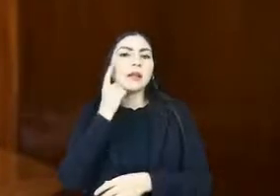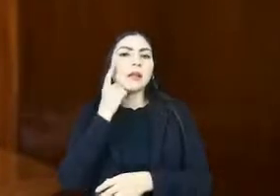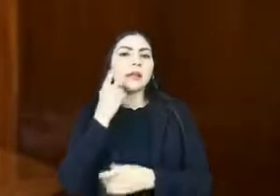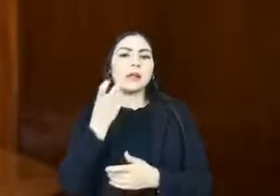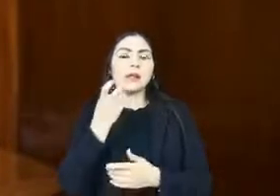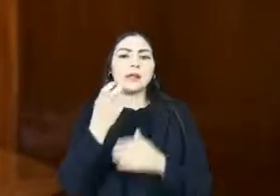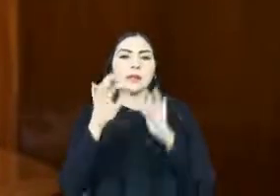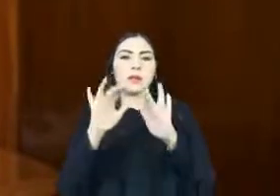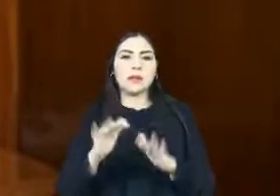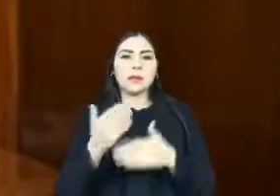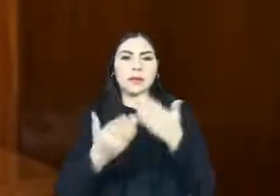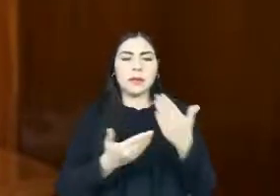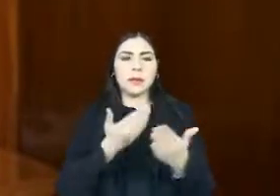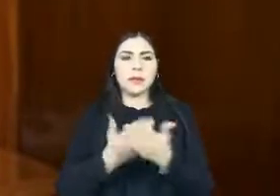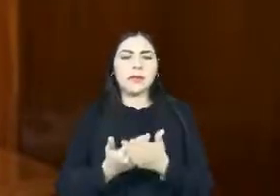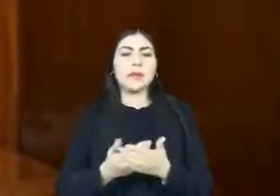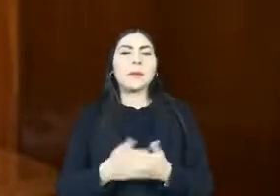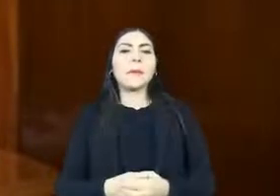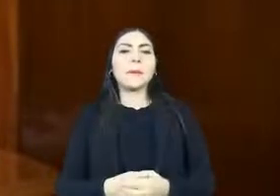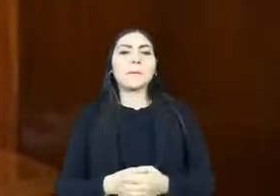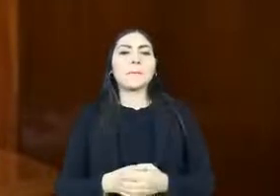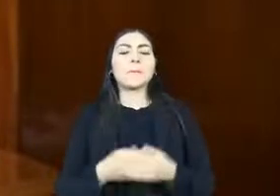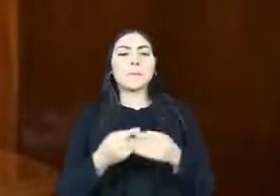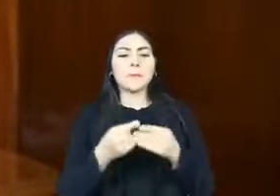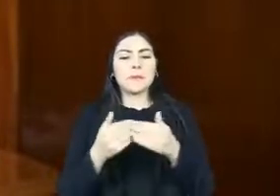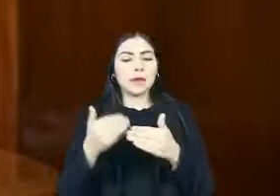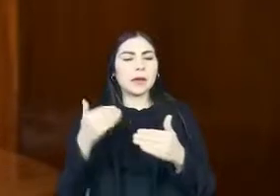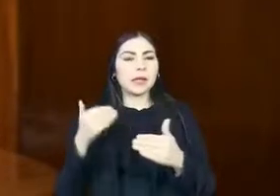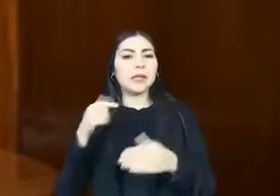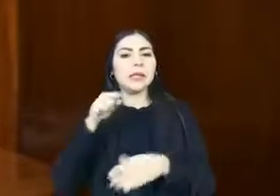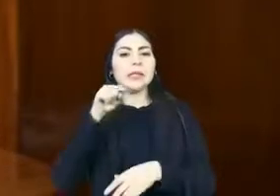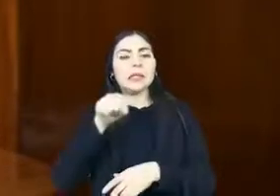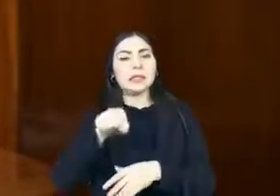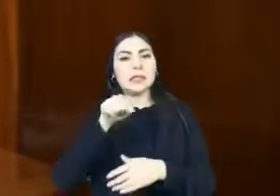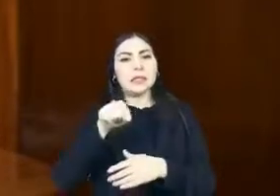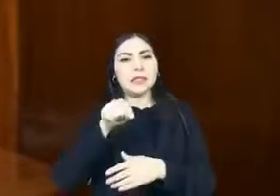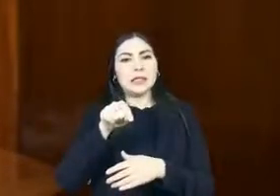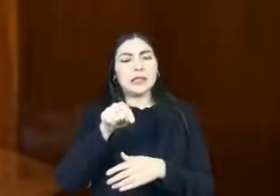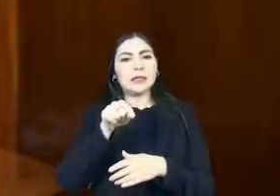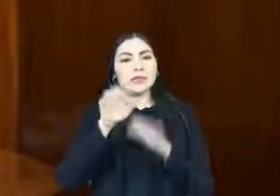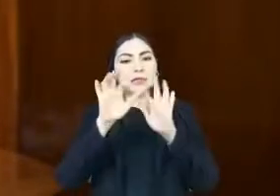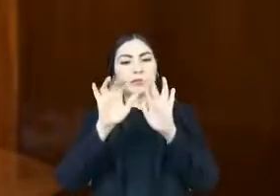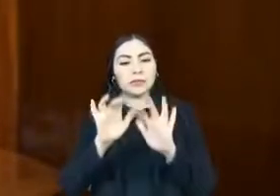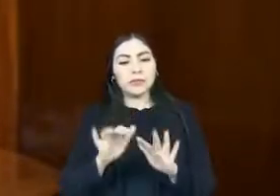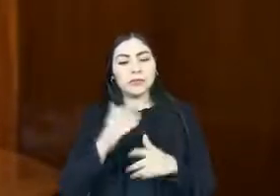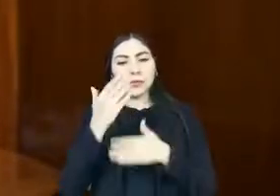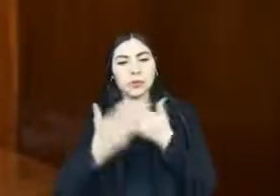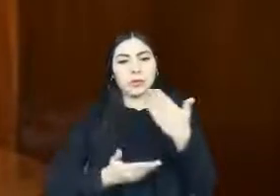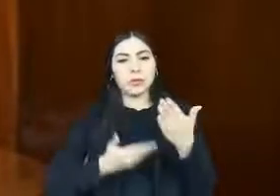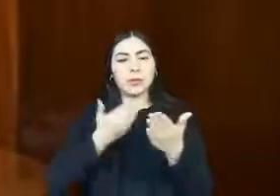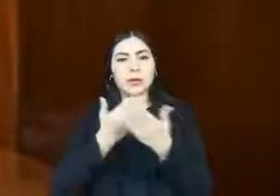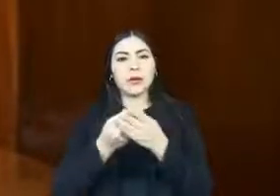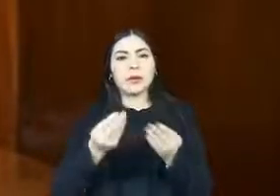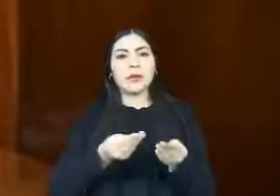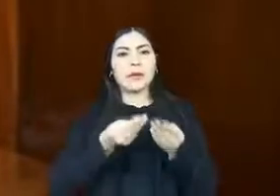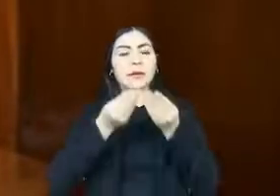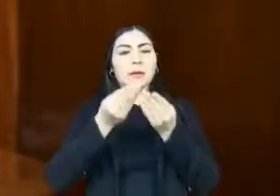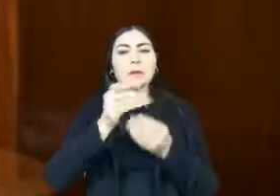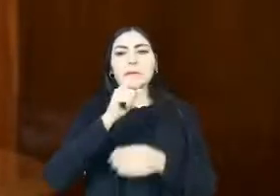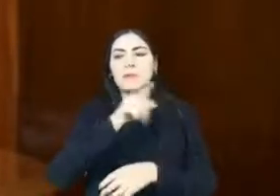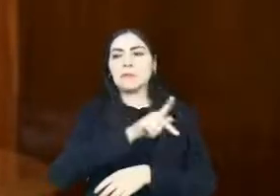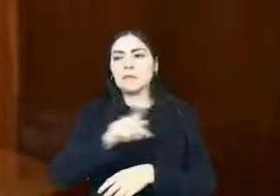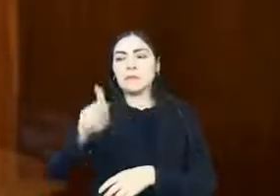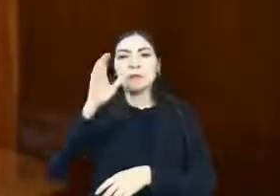dictamen antecedentes la iniciativa con proyecto de decreto fue presentada a la aprobación de la